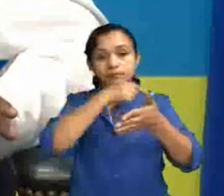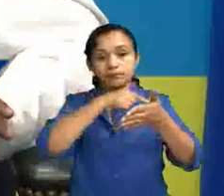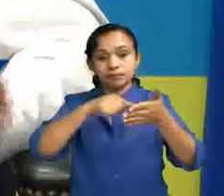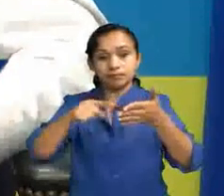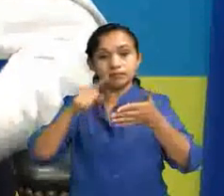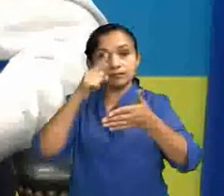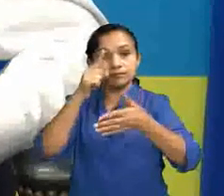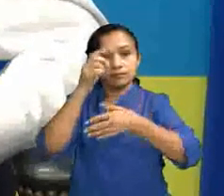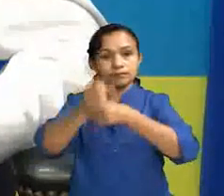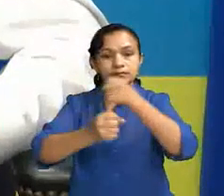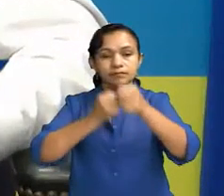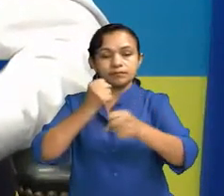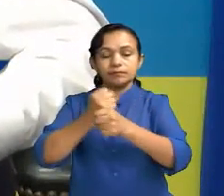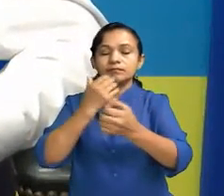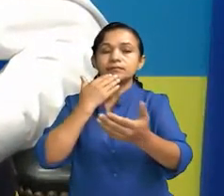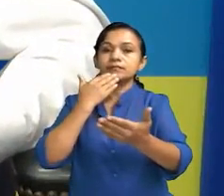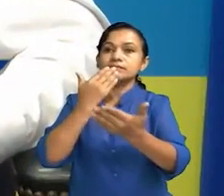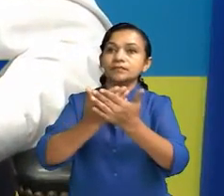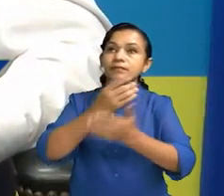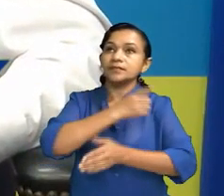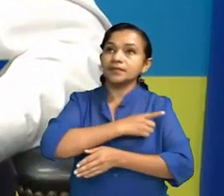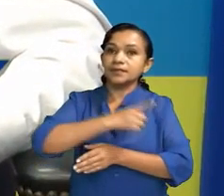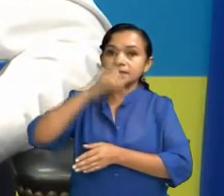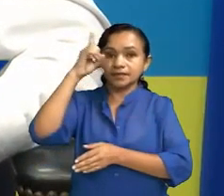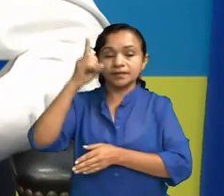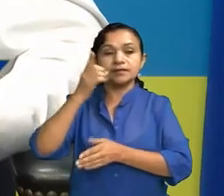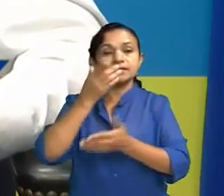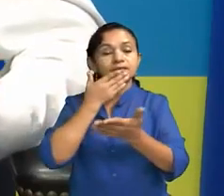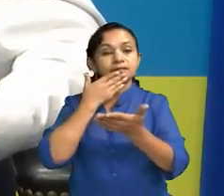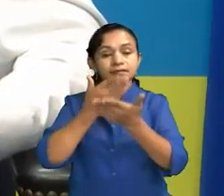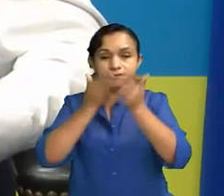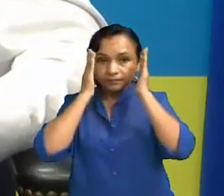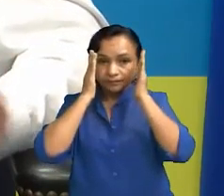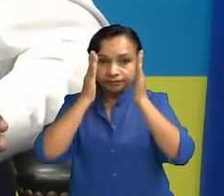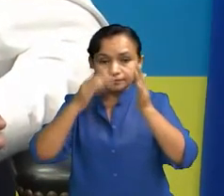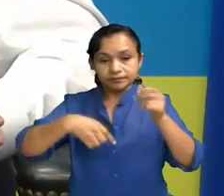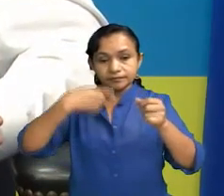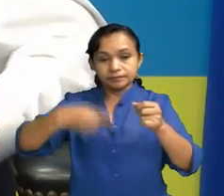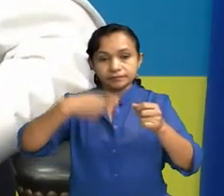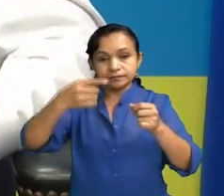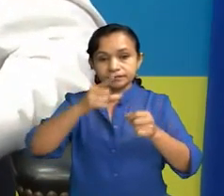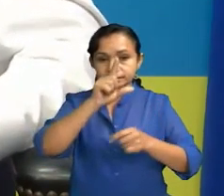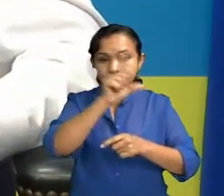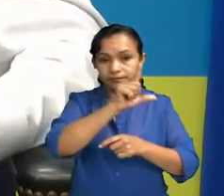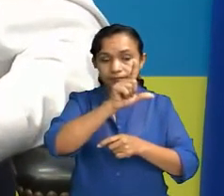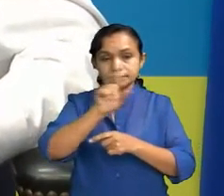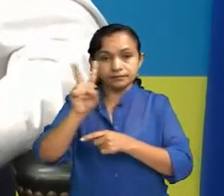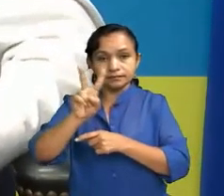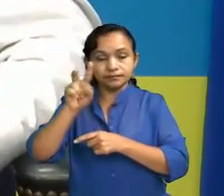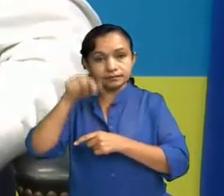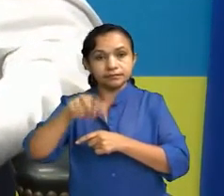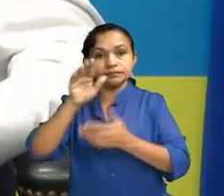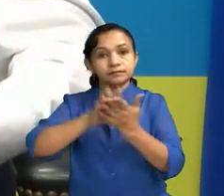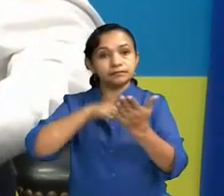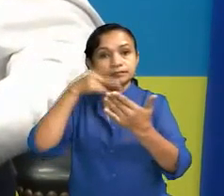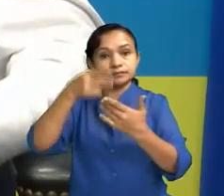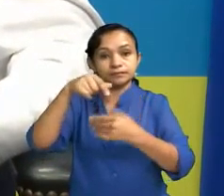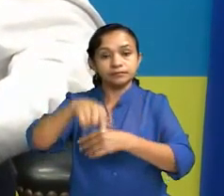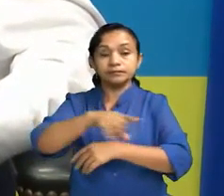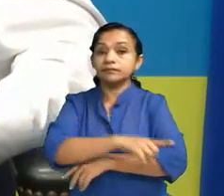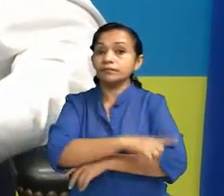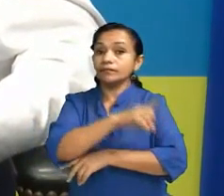año, gracias a Dios y gracias a su fiel sintonía todos los días, de lunes a viernes, a este programa. El día de hoy